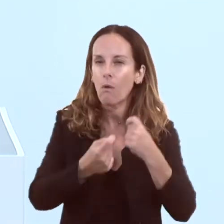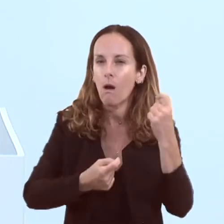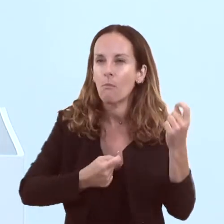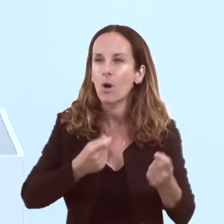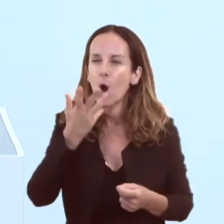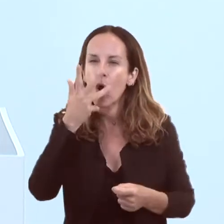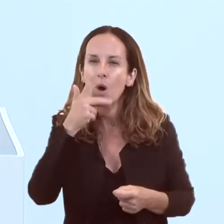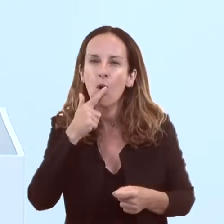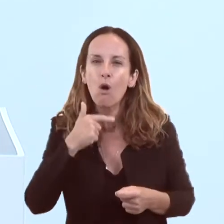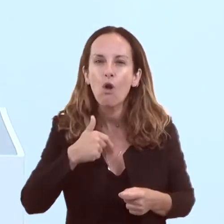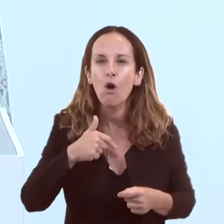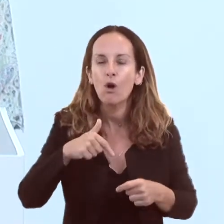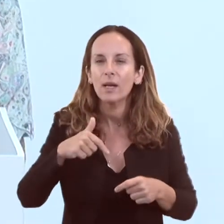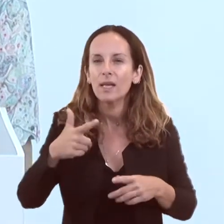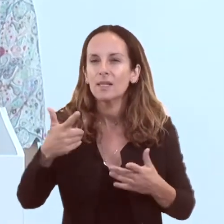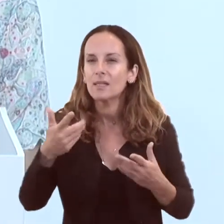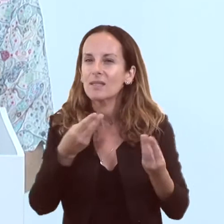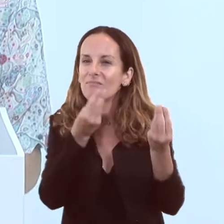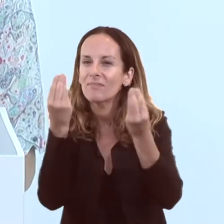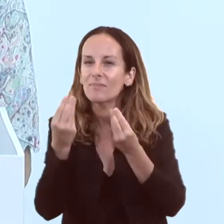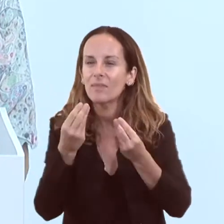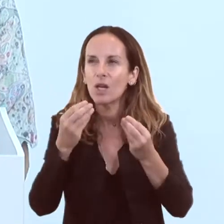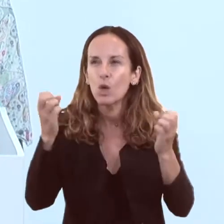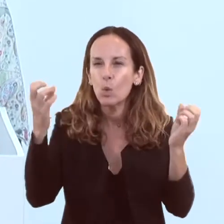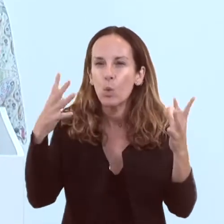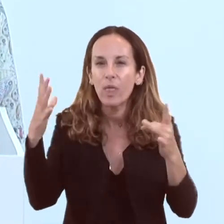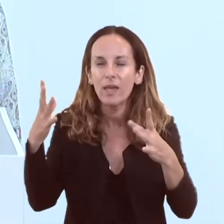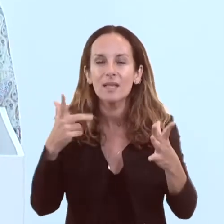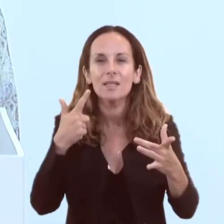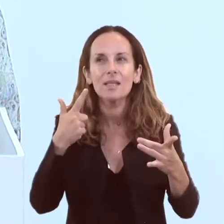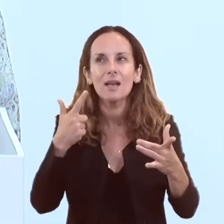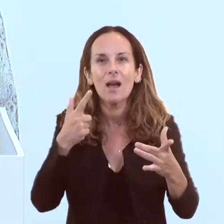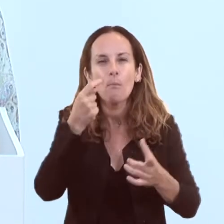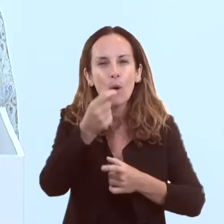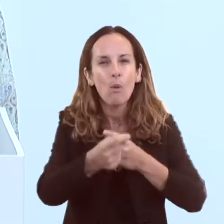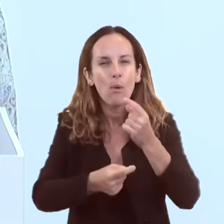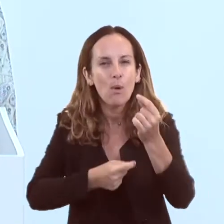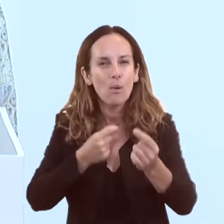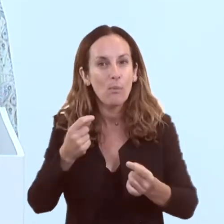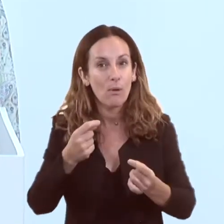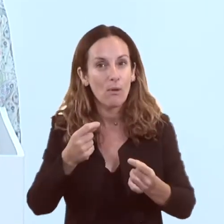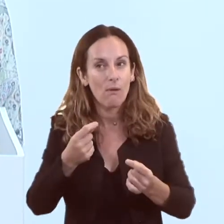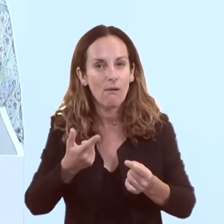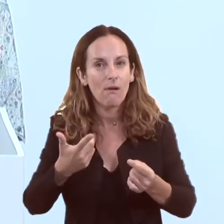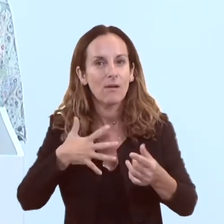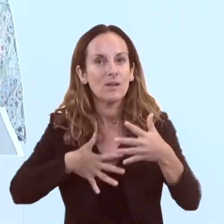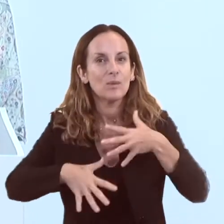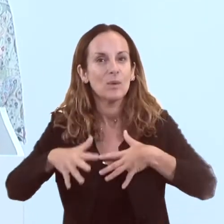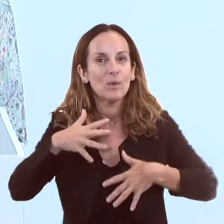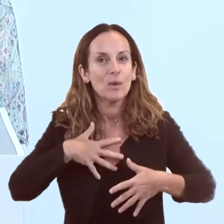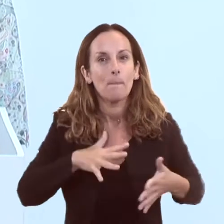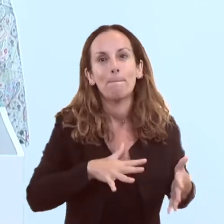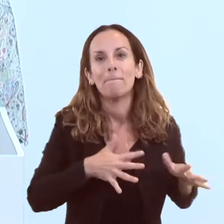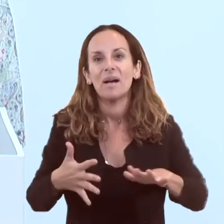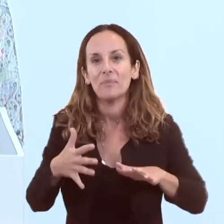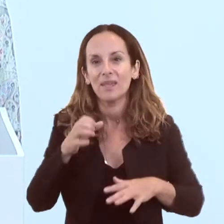los caracteres de La Isla se han ido y quedando impresos en muchas de las